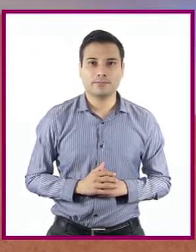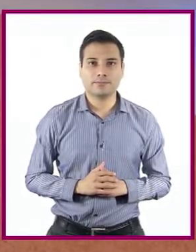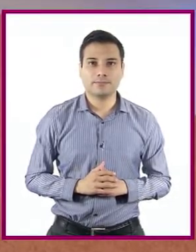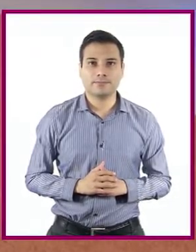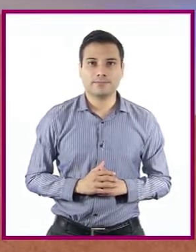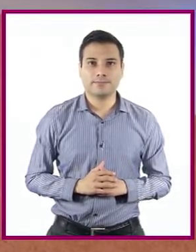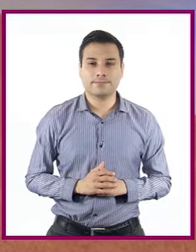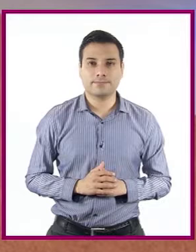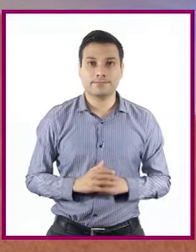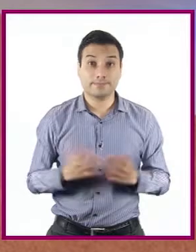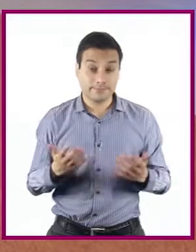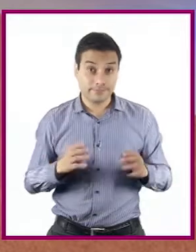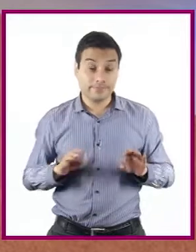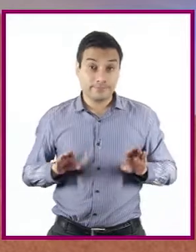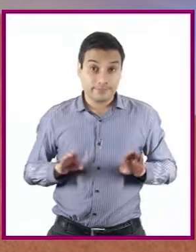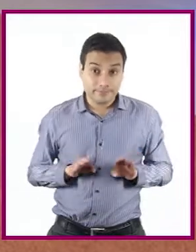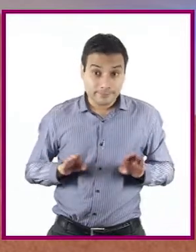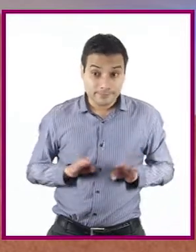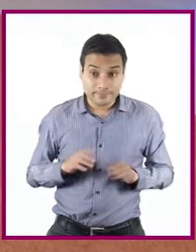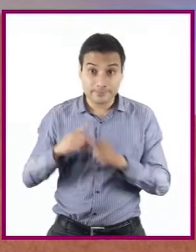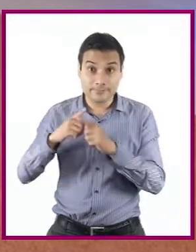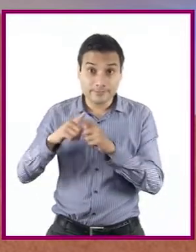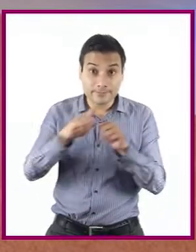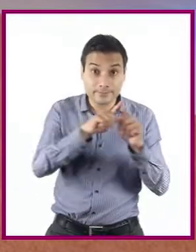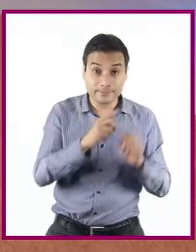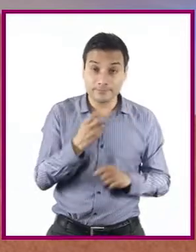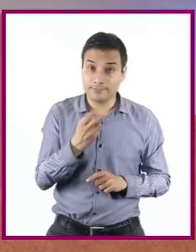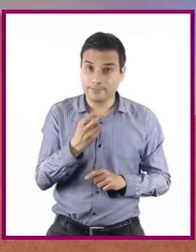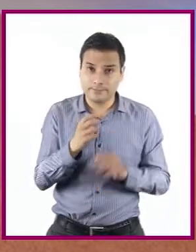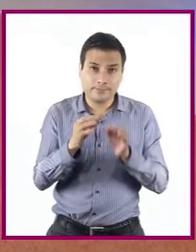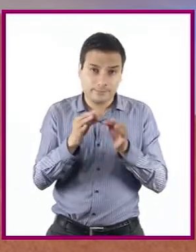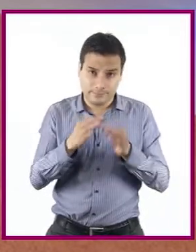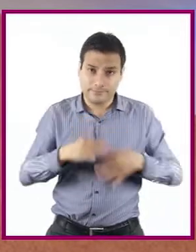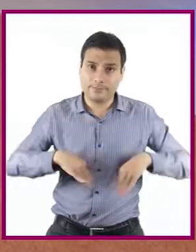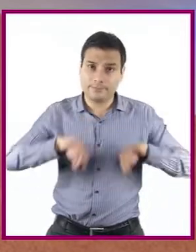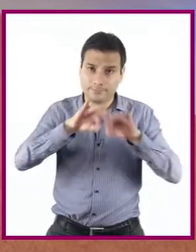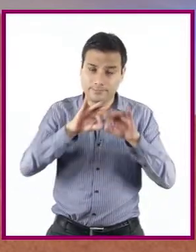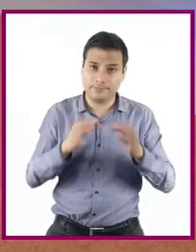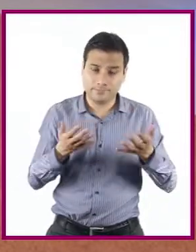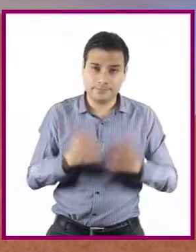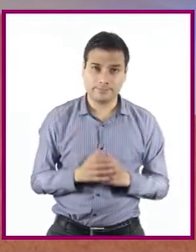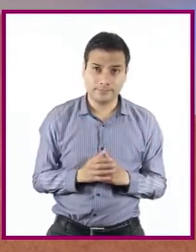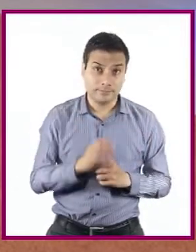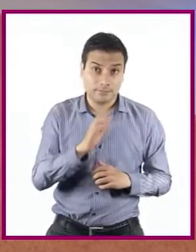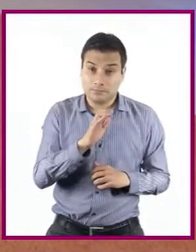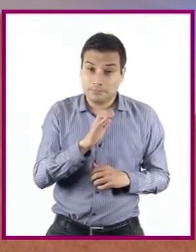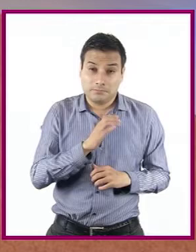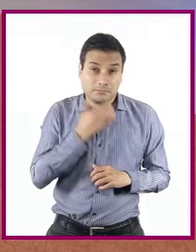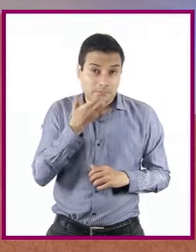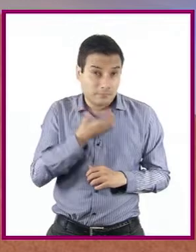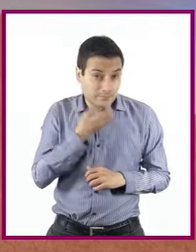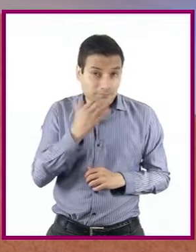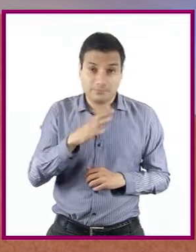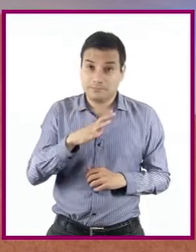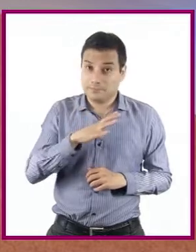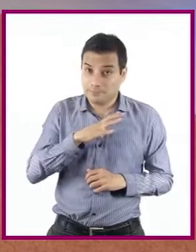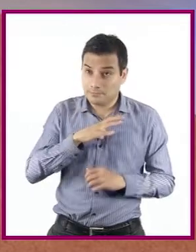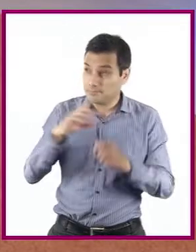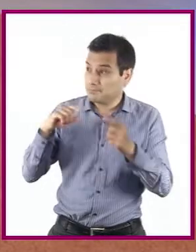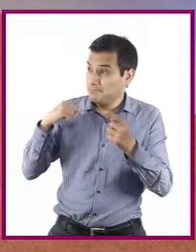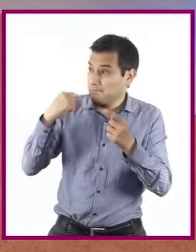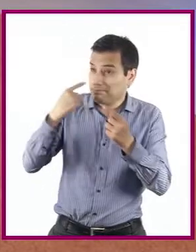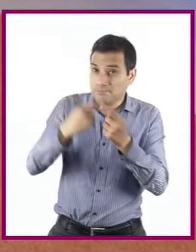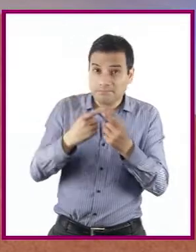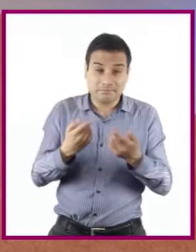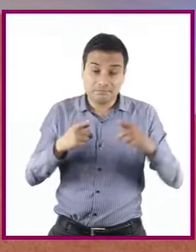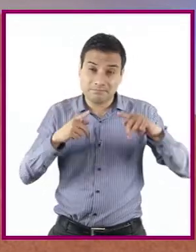Vivir en la diversidad se ha convertido en algo fundamental. Siempre ha sido así, porque la diversidad es natural e innata a